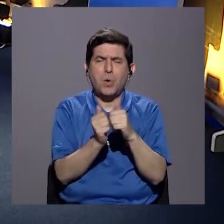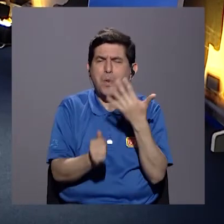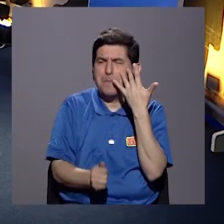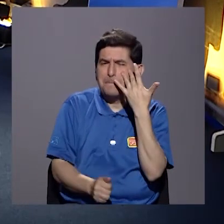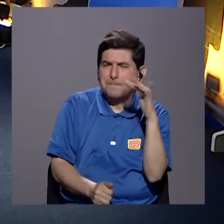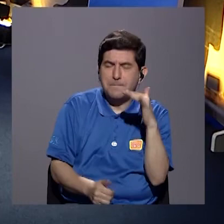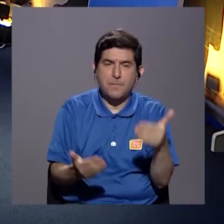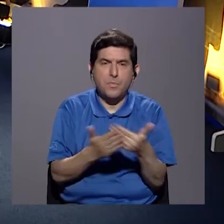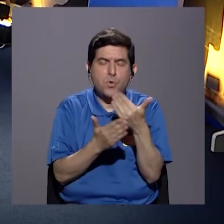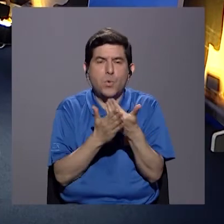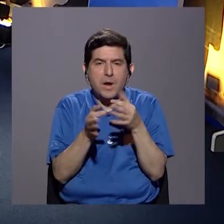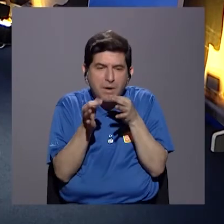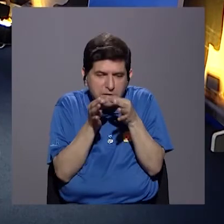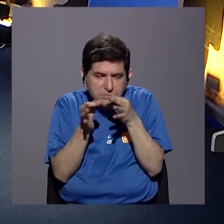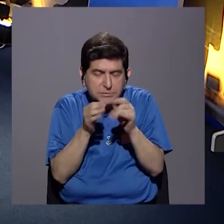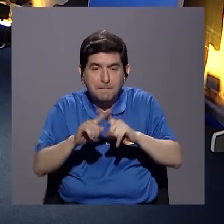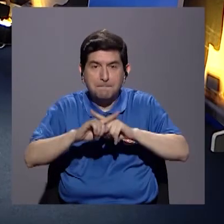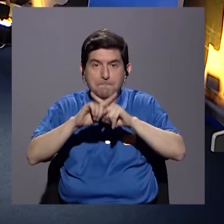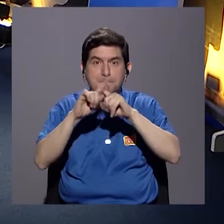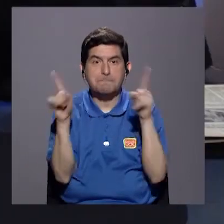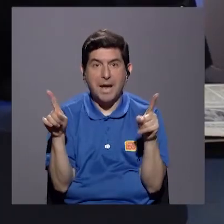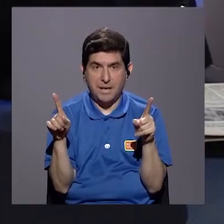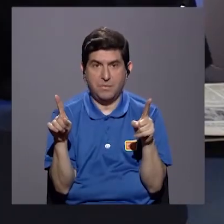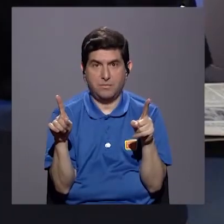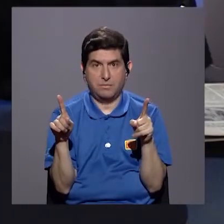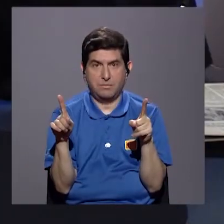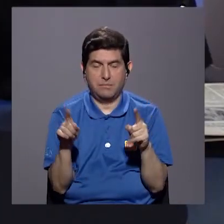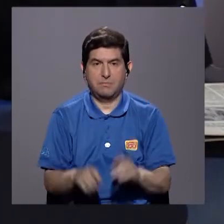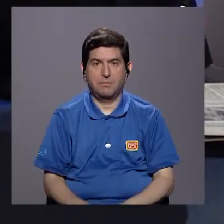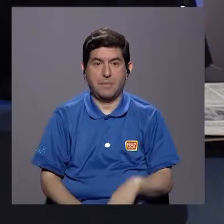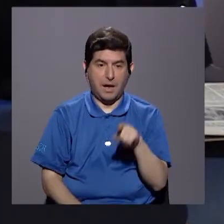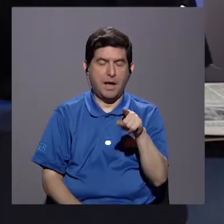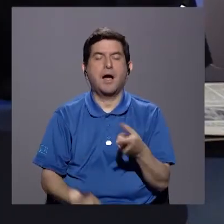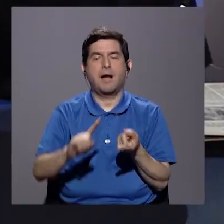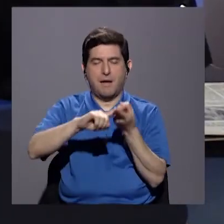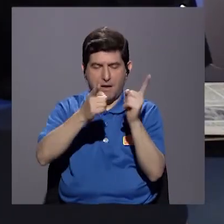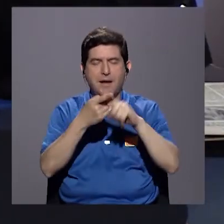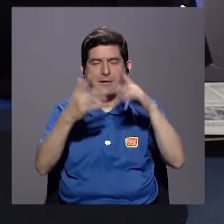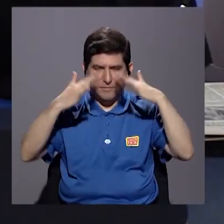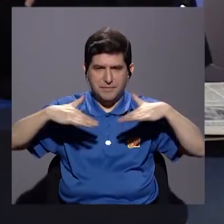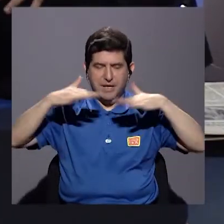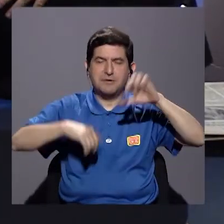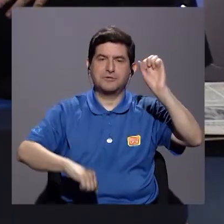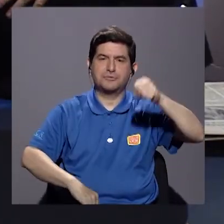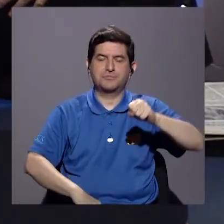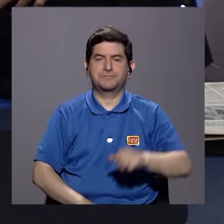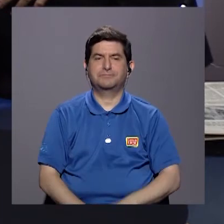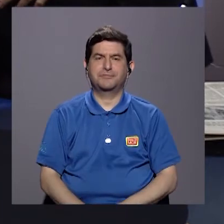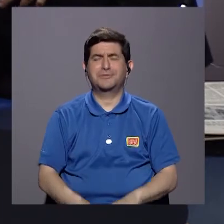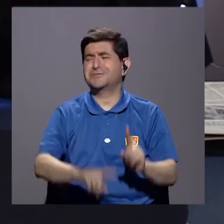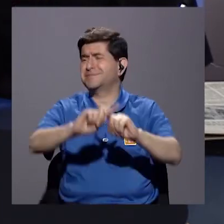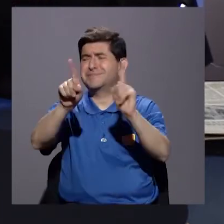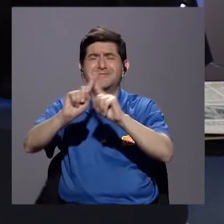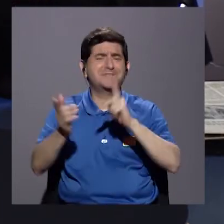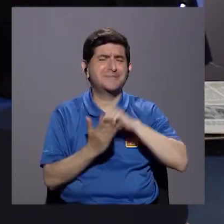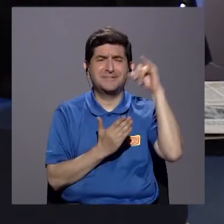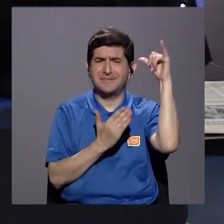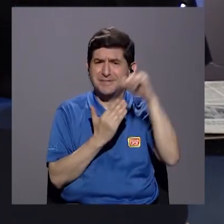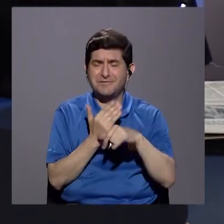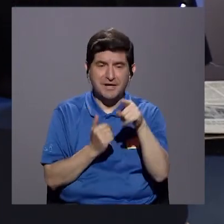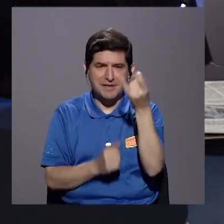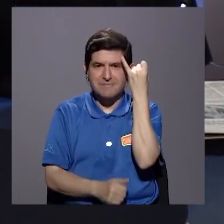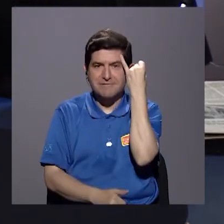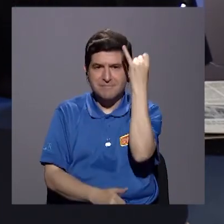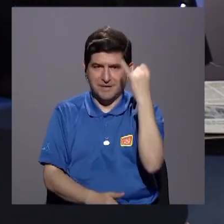por similares con nuevas moléculas, pero que sean mucho más amigables con el ambiente. Entonces hay una serie